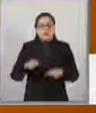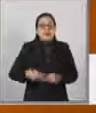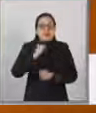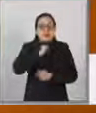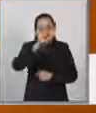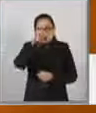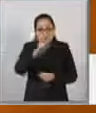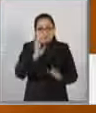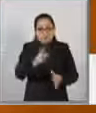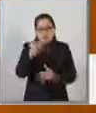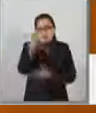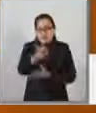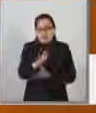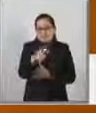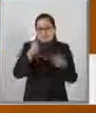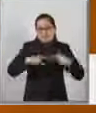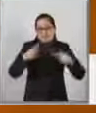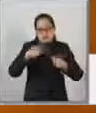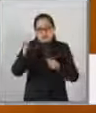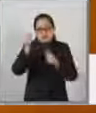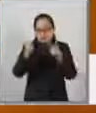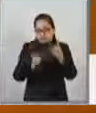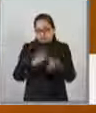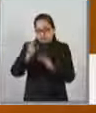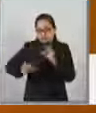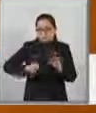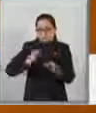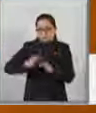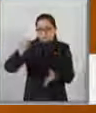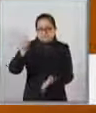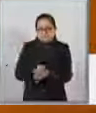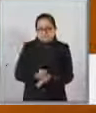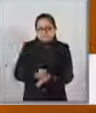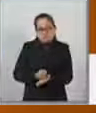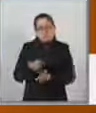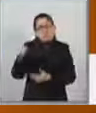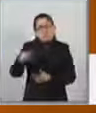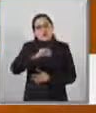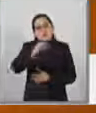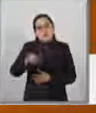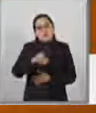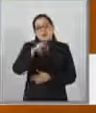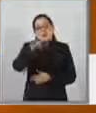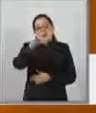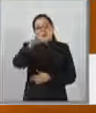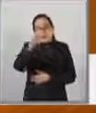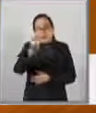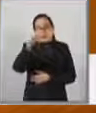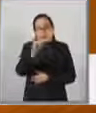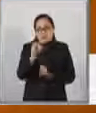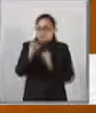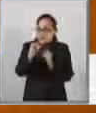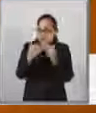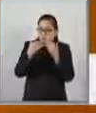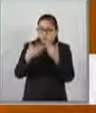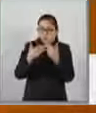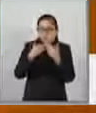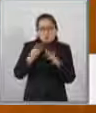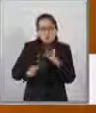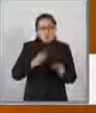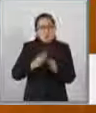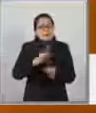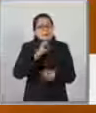República apruebe estos 10 nombres que a la Junta de Coordinación Política le pareció en consenso que eran los más aptos,